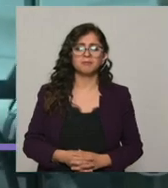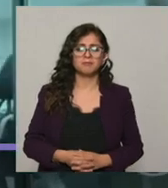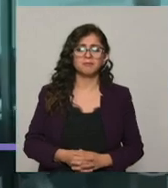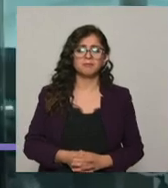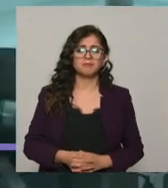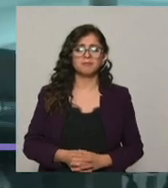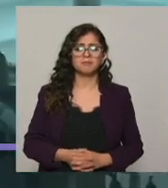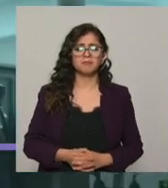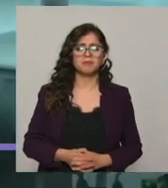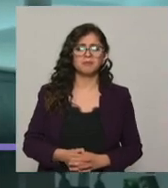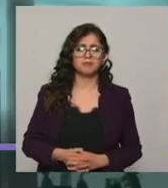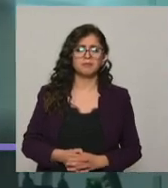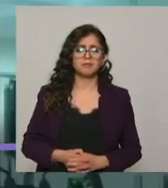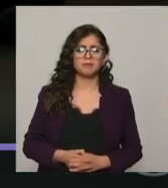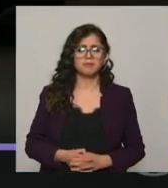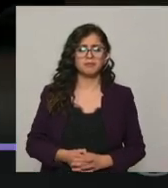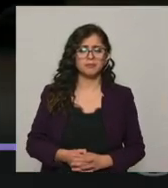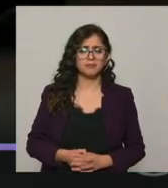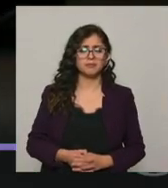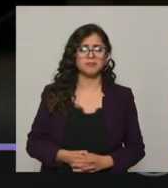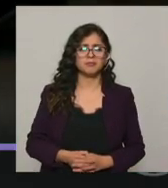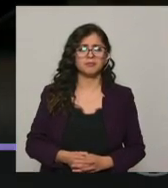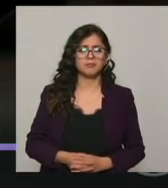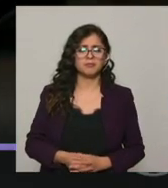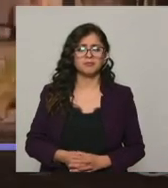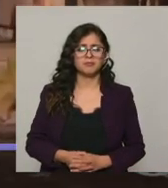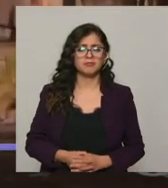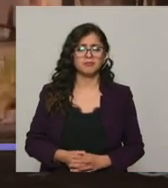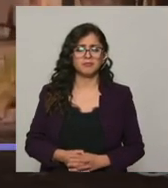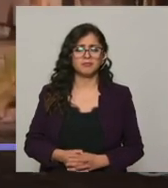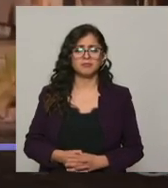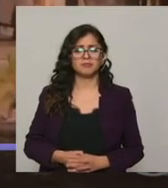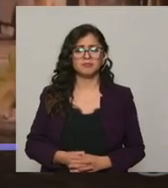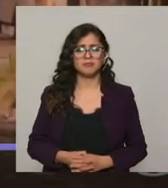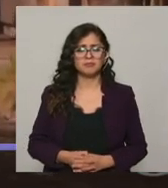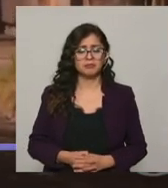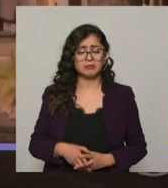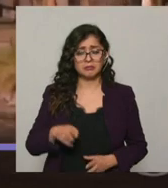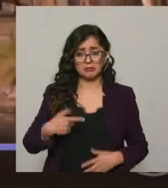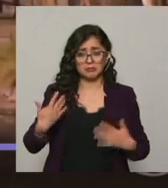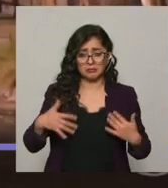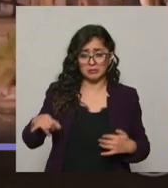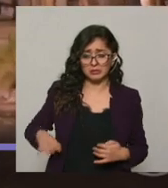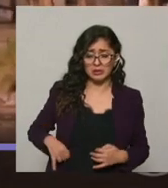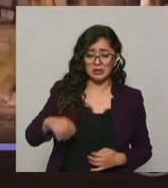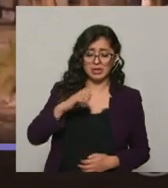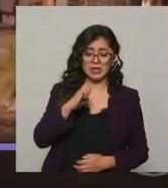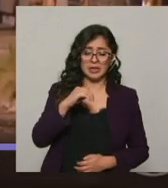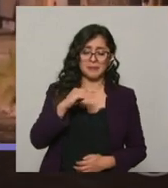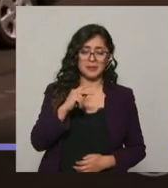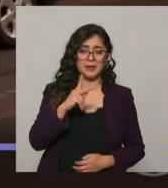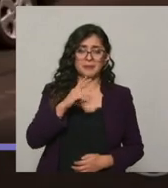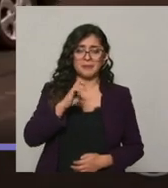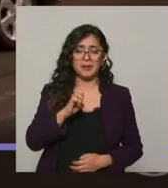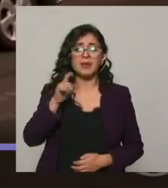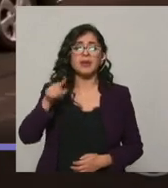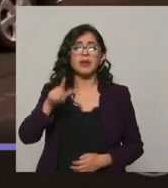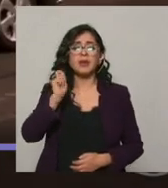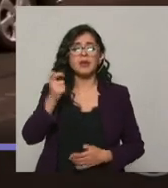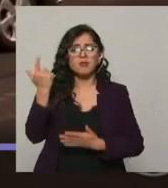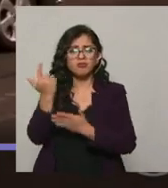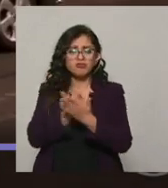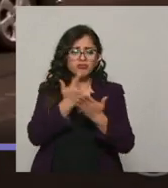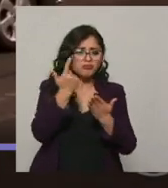es interesante también compararlo con la INVIPE, que es la encuesta de victimización